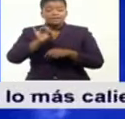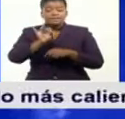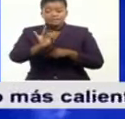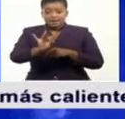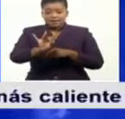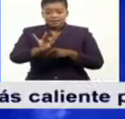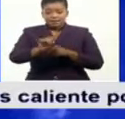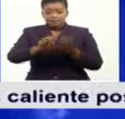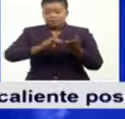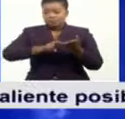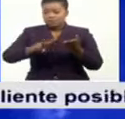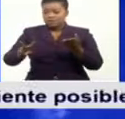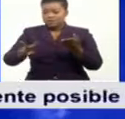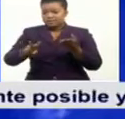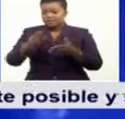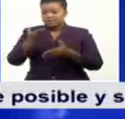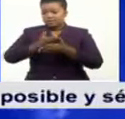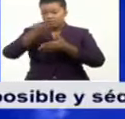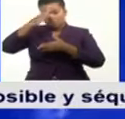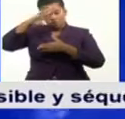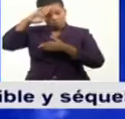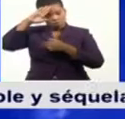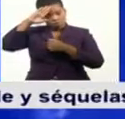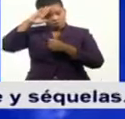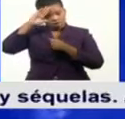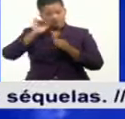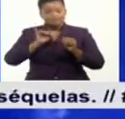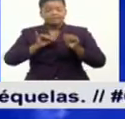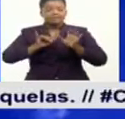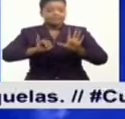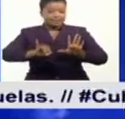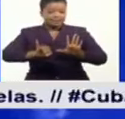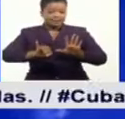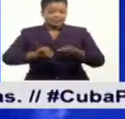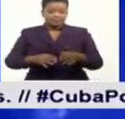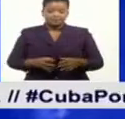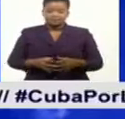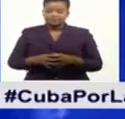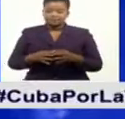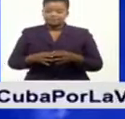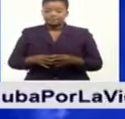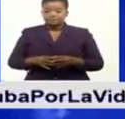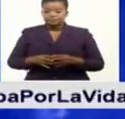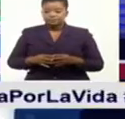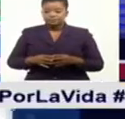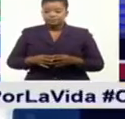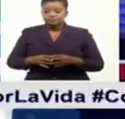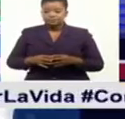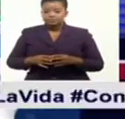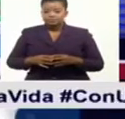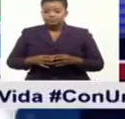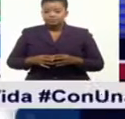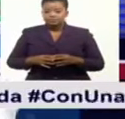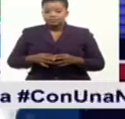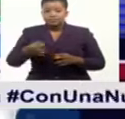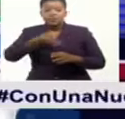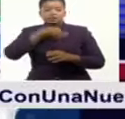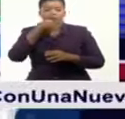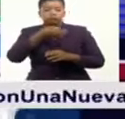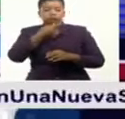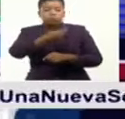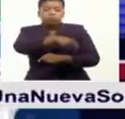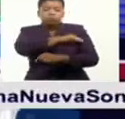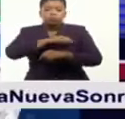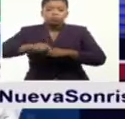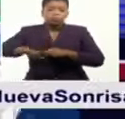provincia de Santiago de Cuba con 6. Un detalle para información de la población es que,